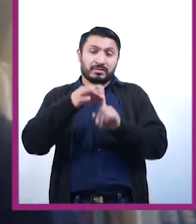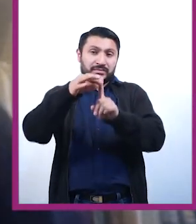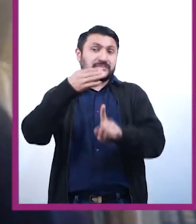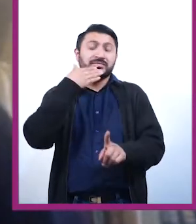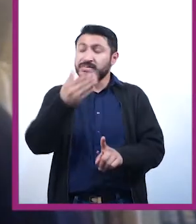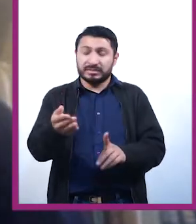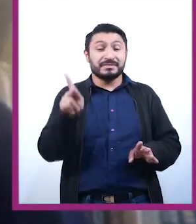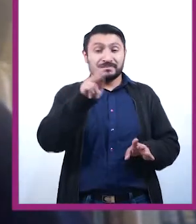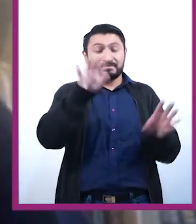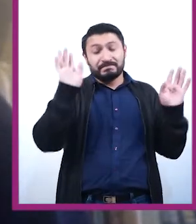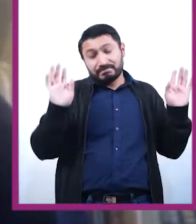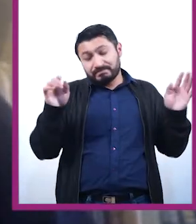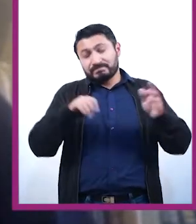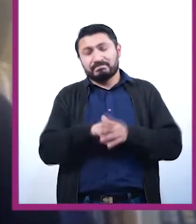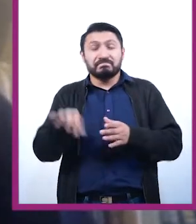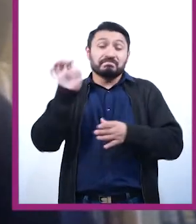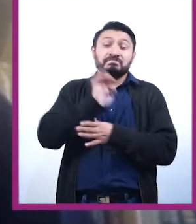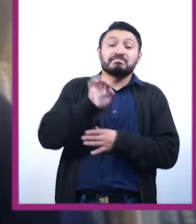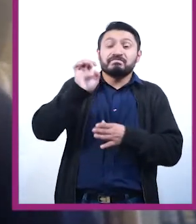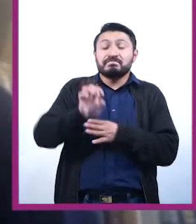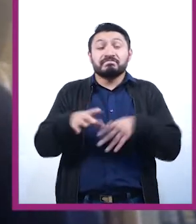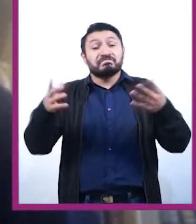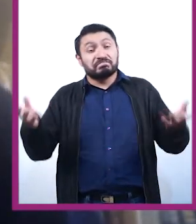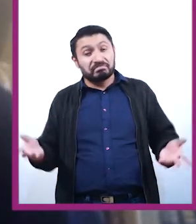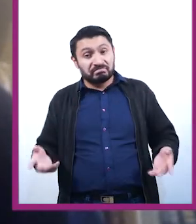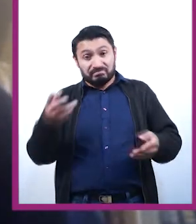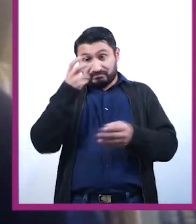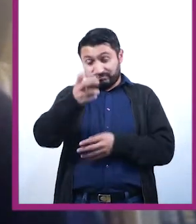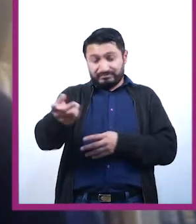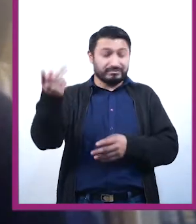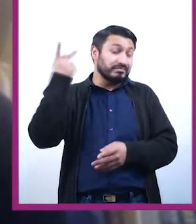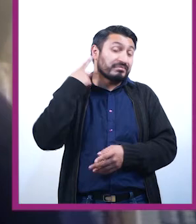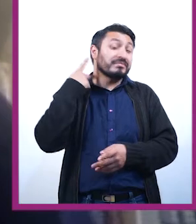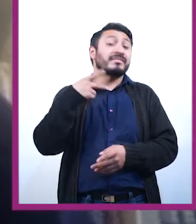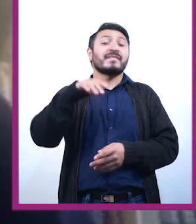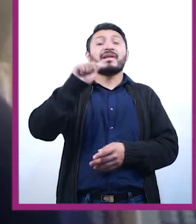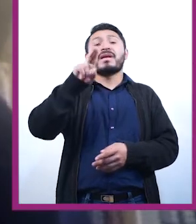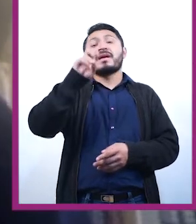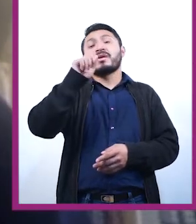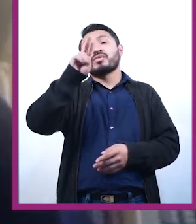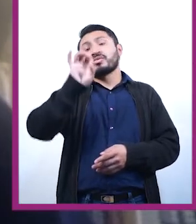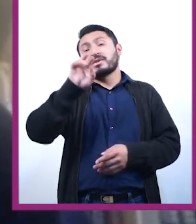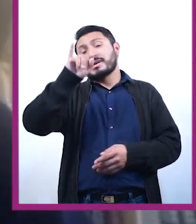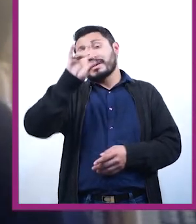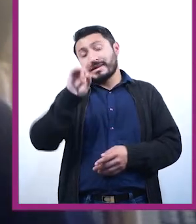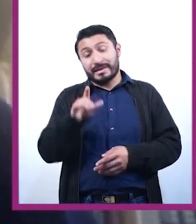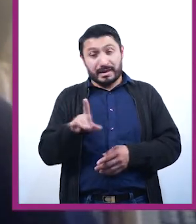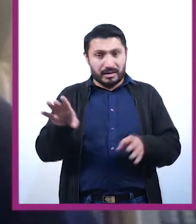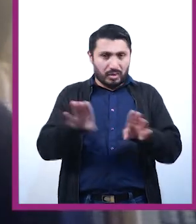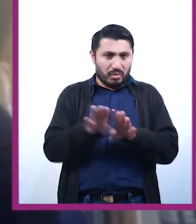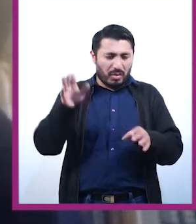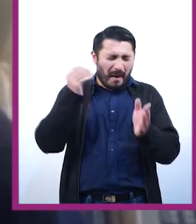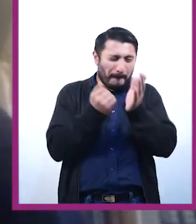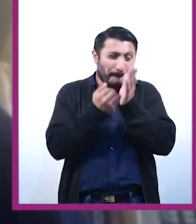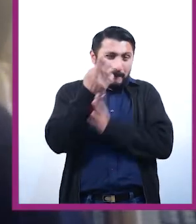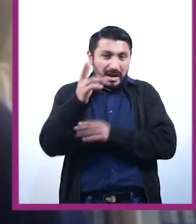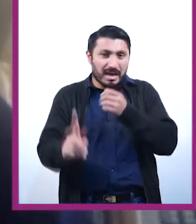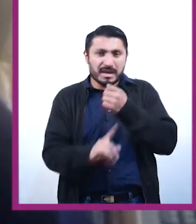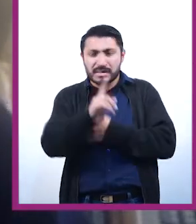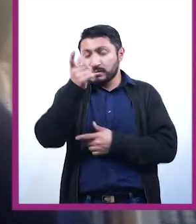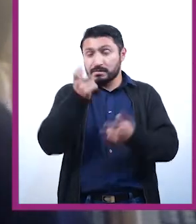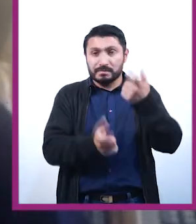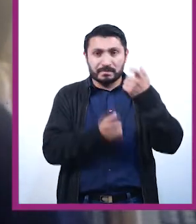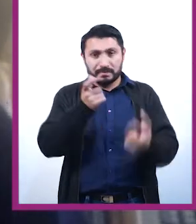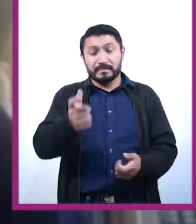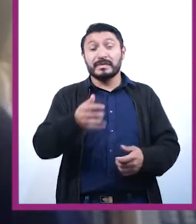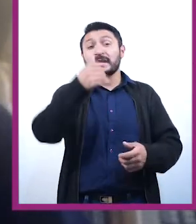militar. Entonces esta política de austeridad generó mayores problemas económicos